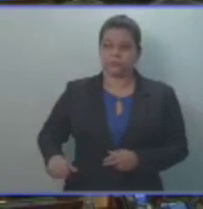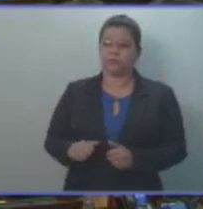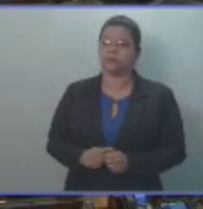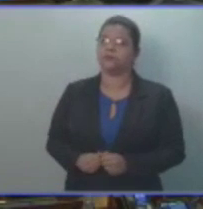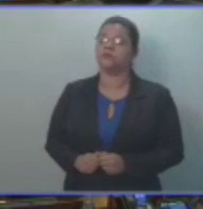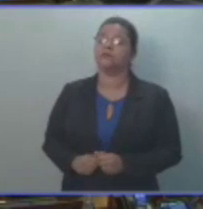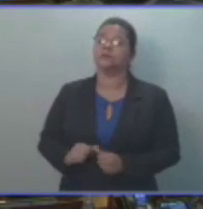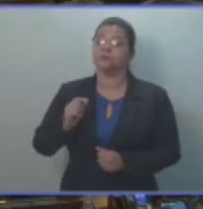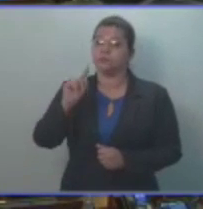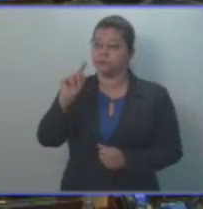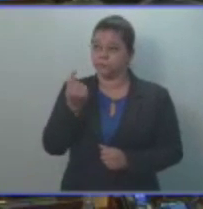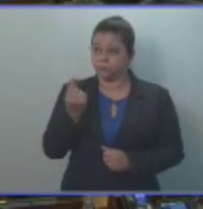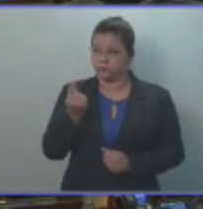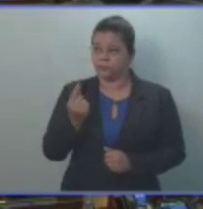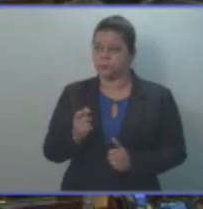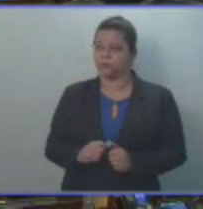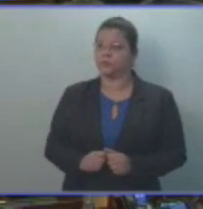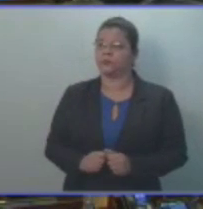Primero, el colega